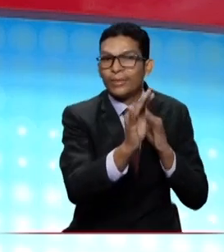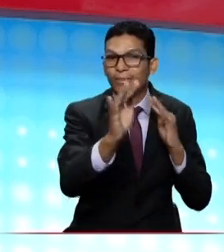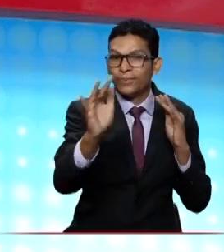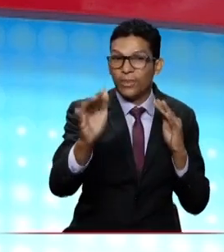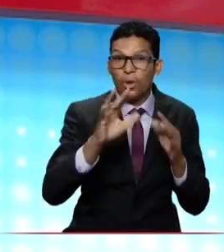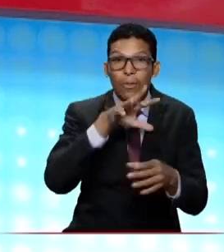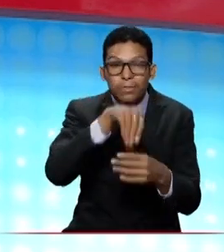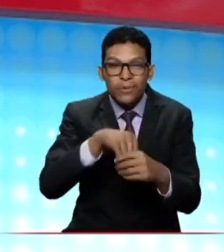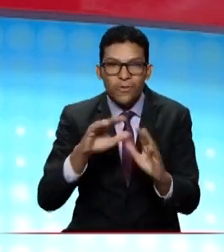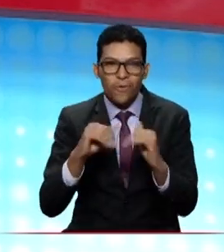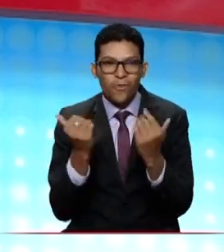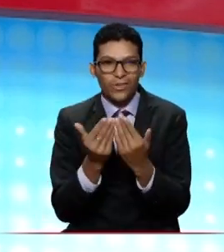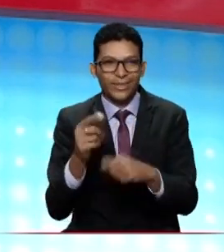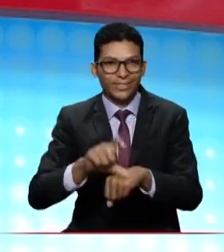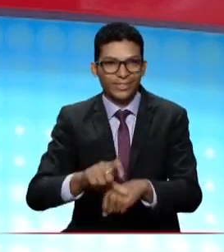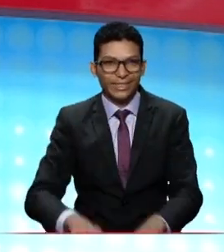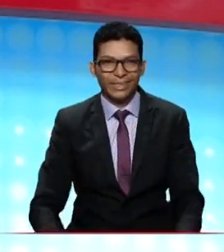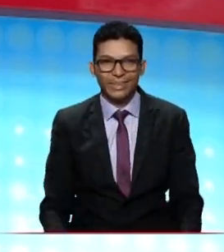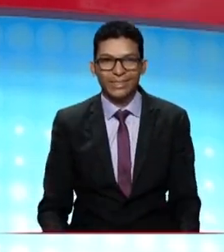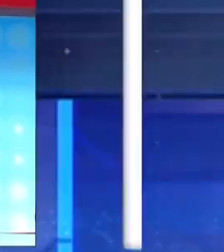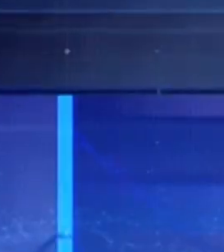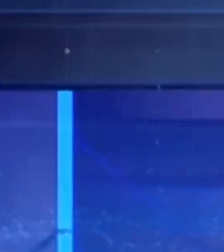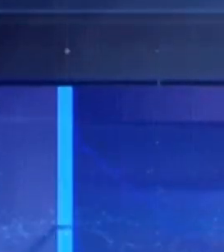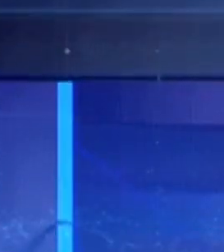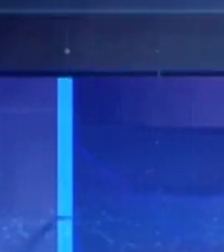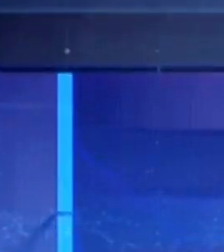de un plantel educativo.